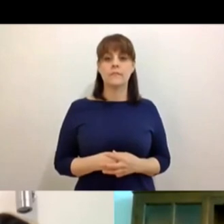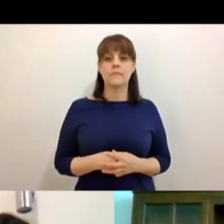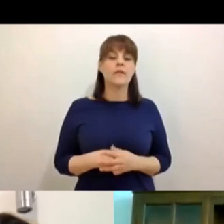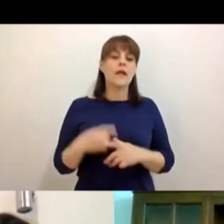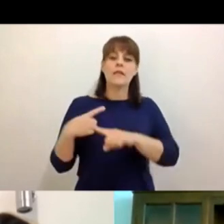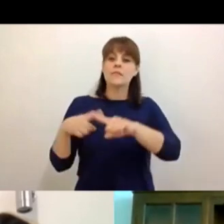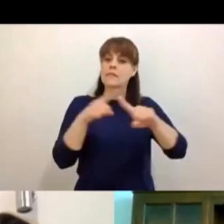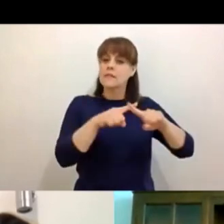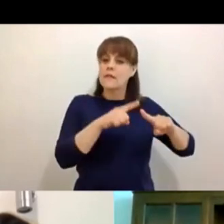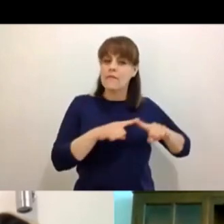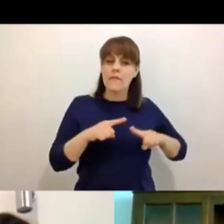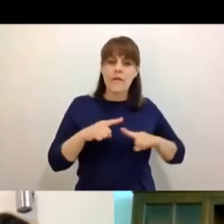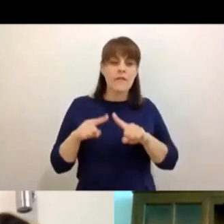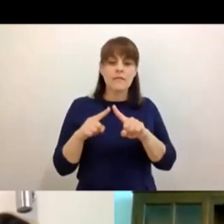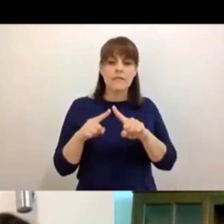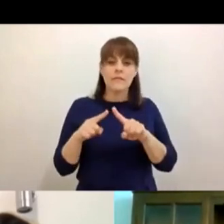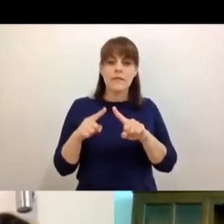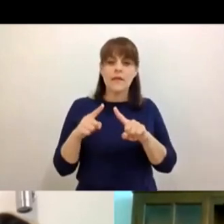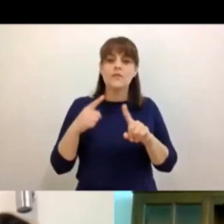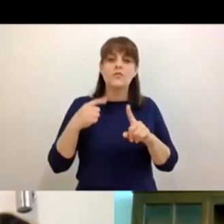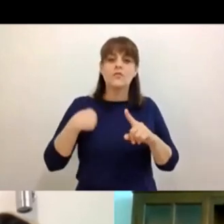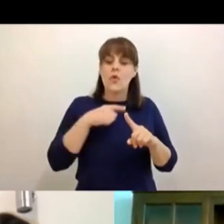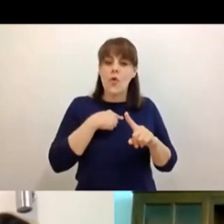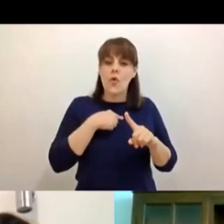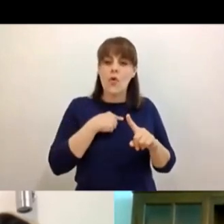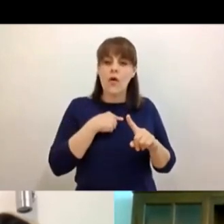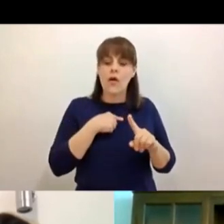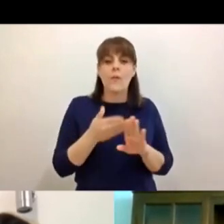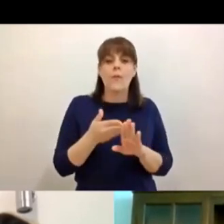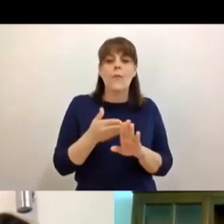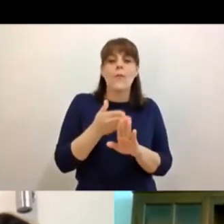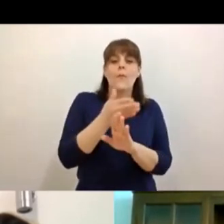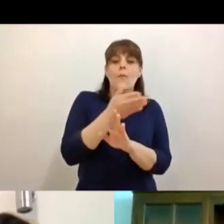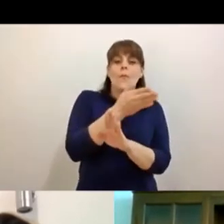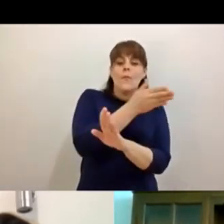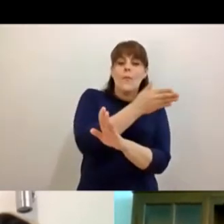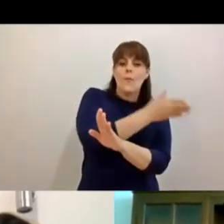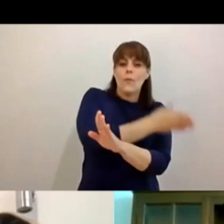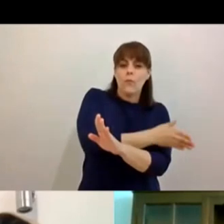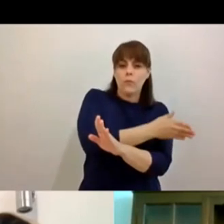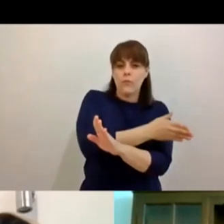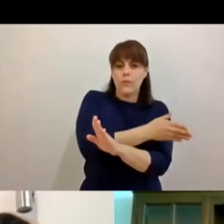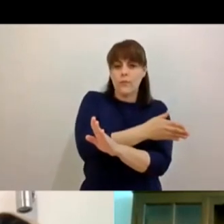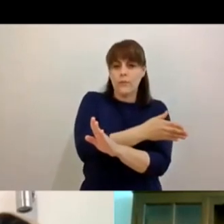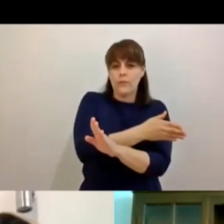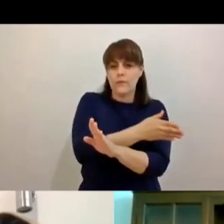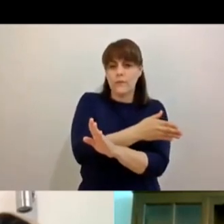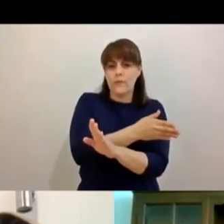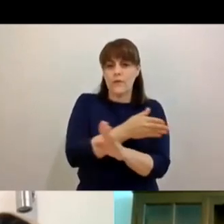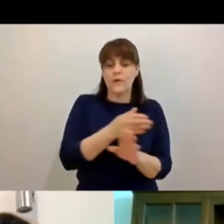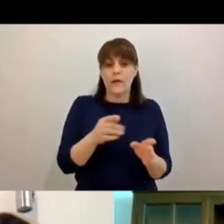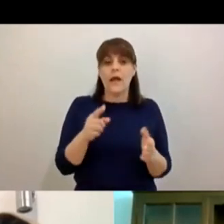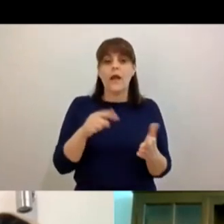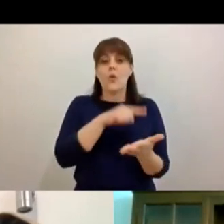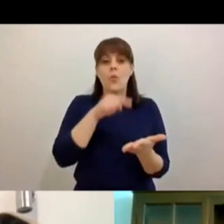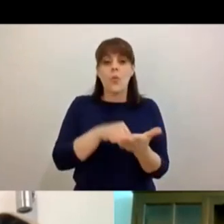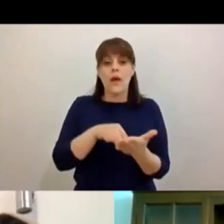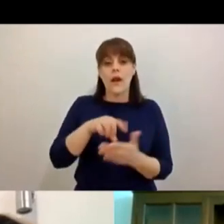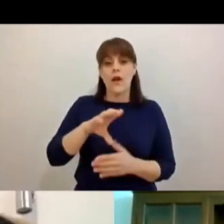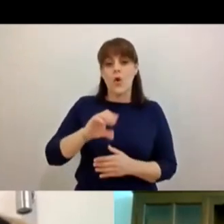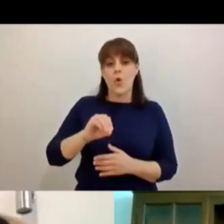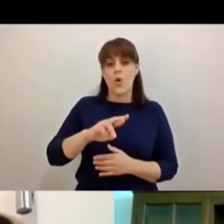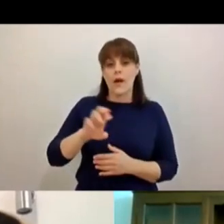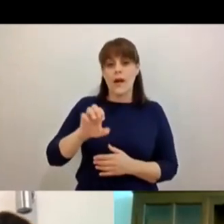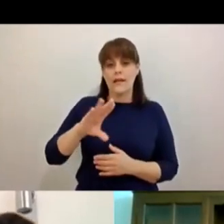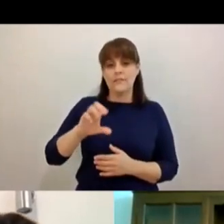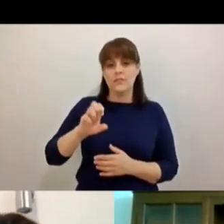distintos sistemas, traemos un antecedente desde la época en que eran determinadas las correccionales de menores que funcionaban de otra manera.